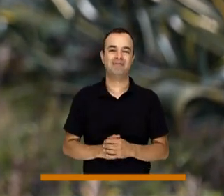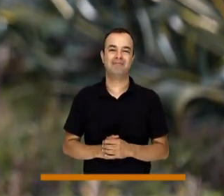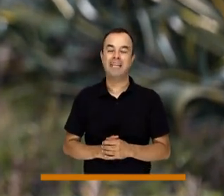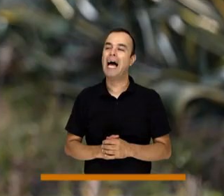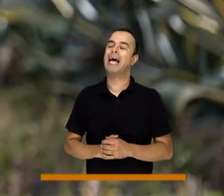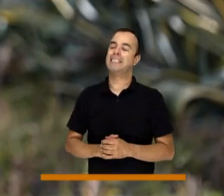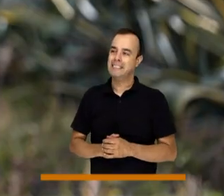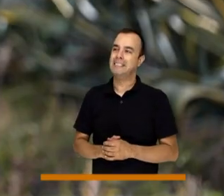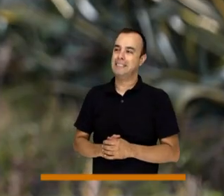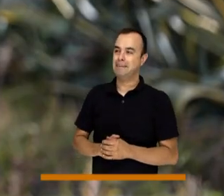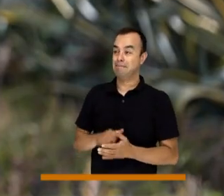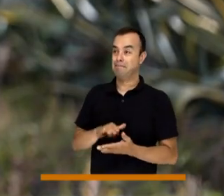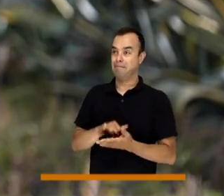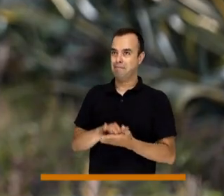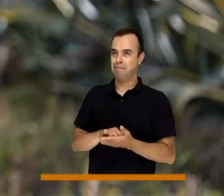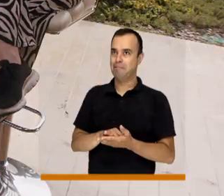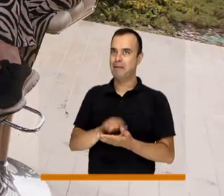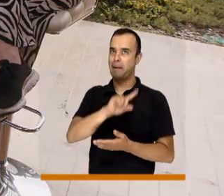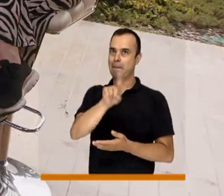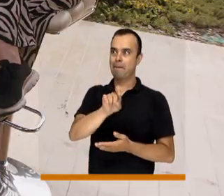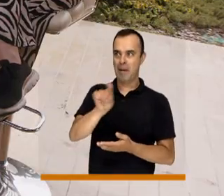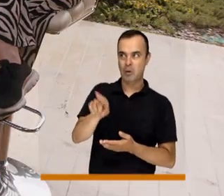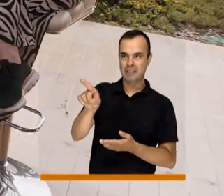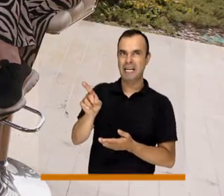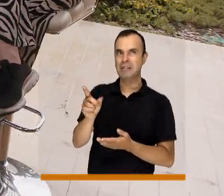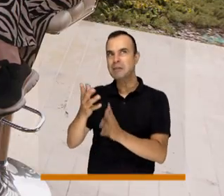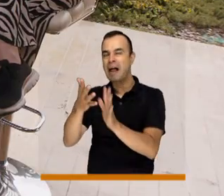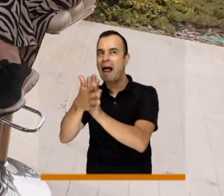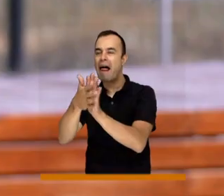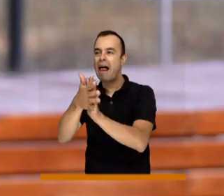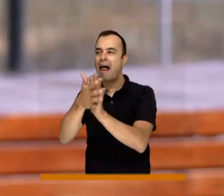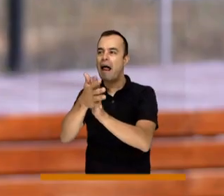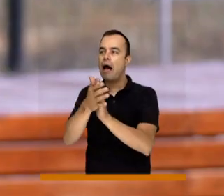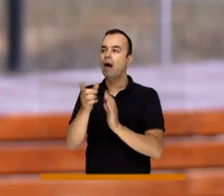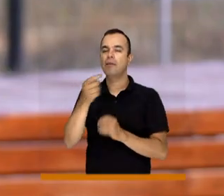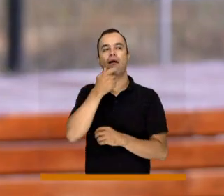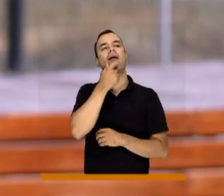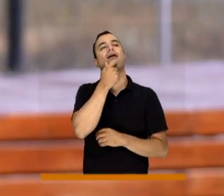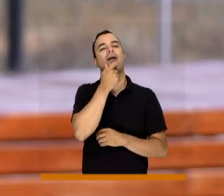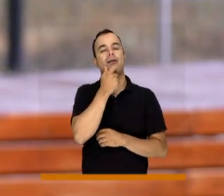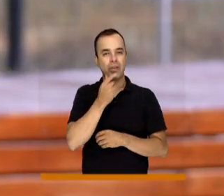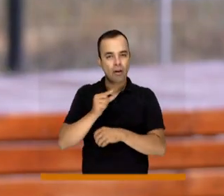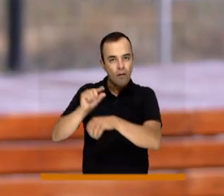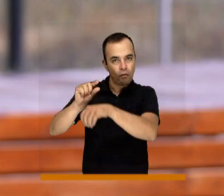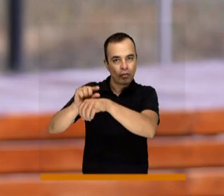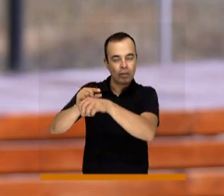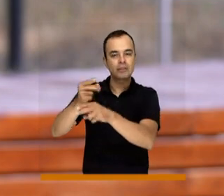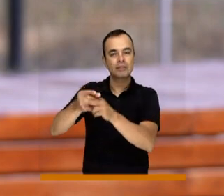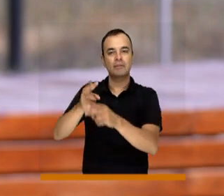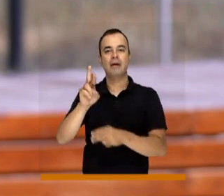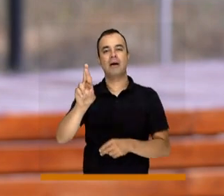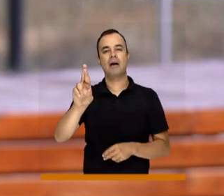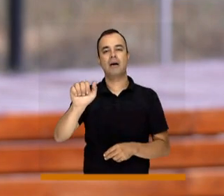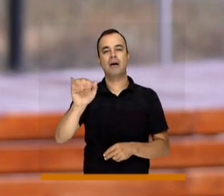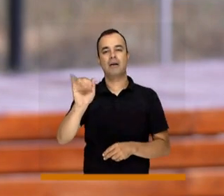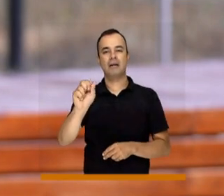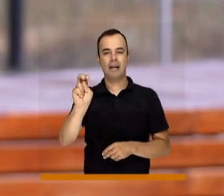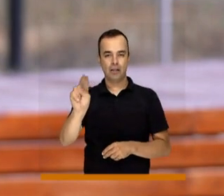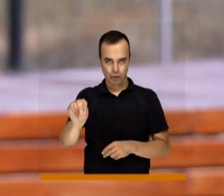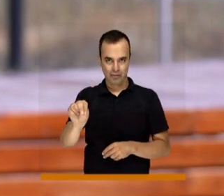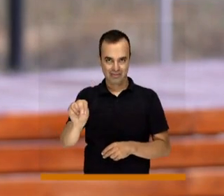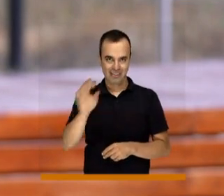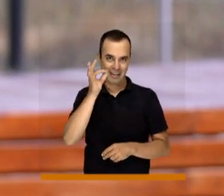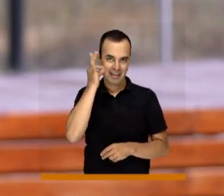porque el consejo somos tú y yo. Bueno, concejal, justamente para responder esta pregunta, usted ha invitado